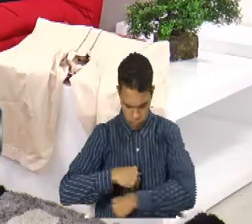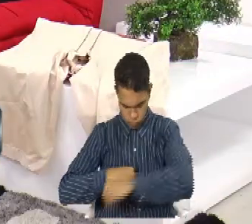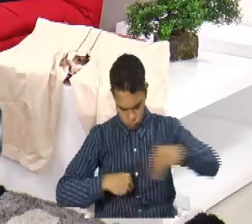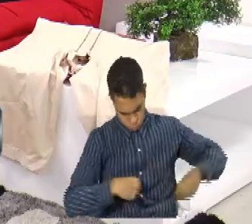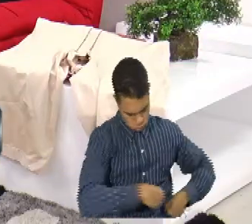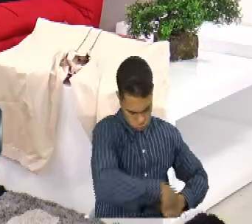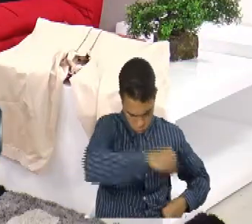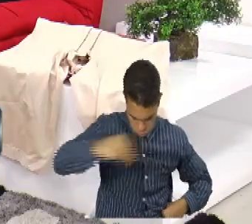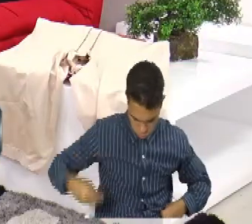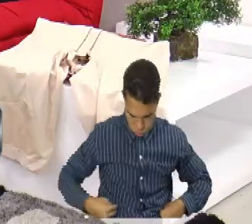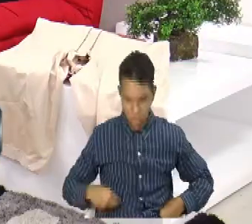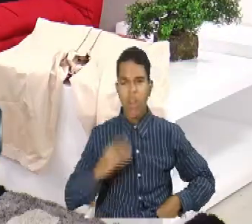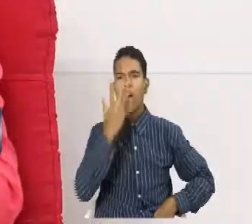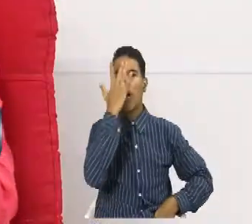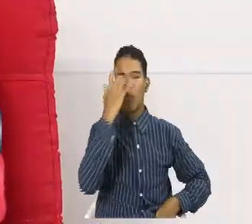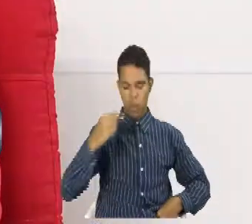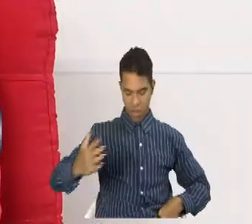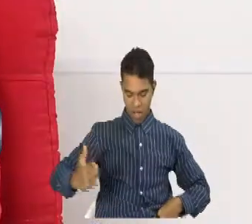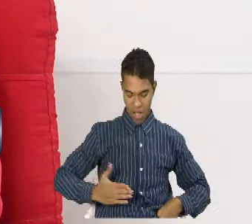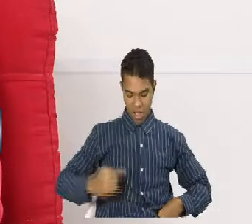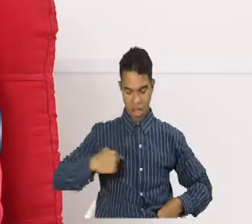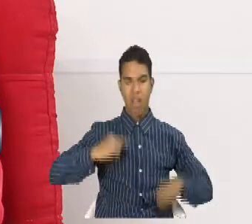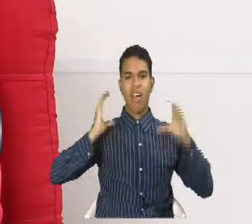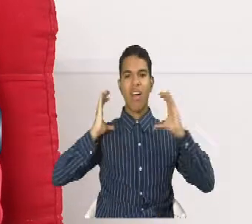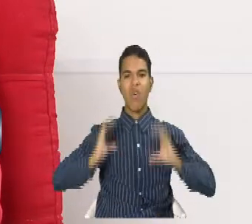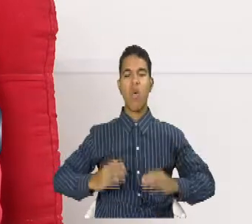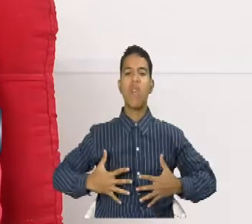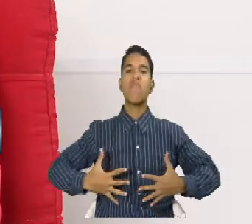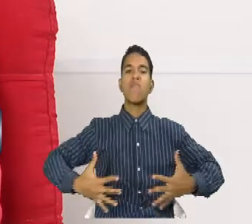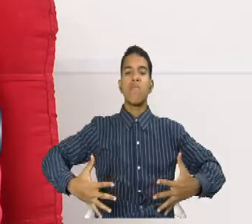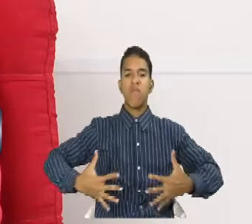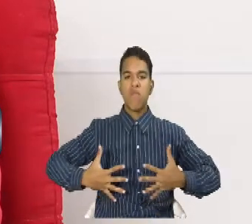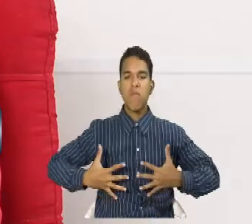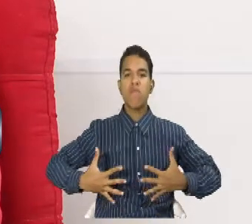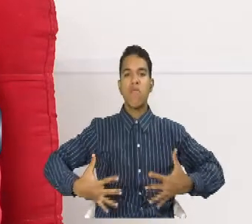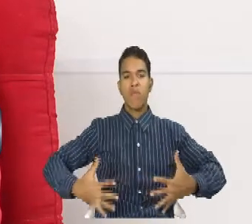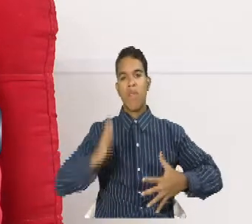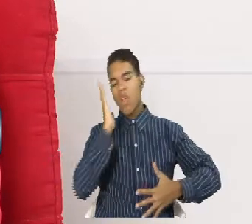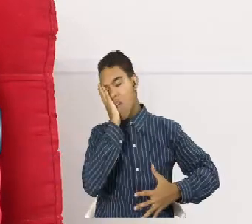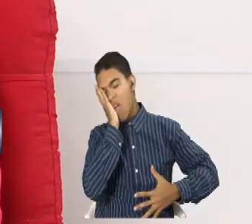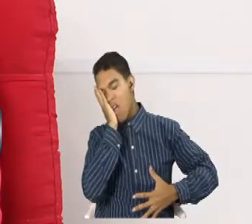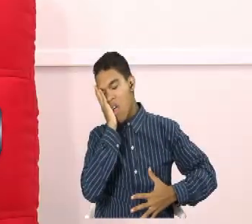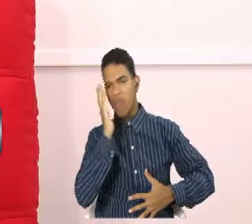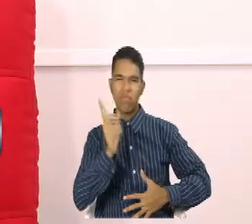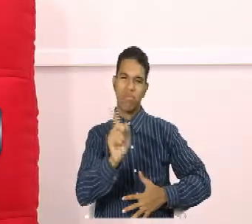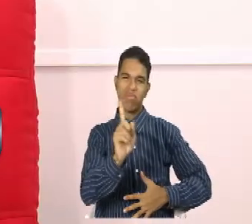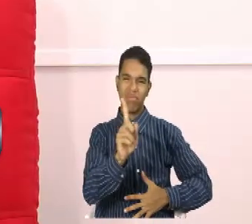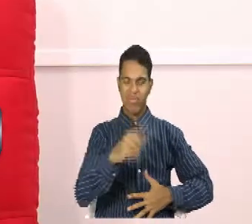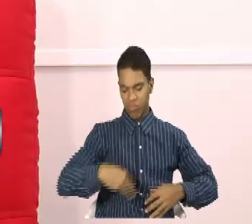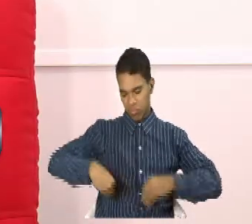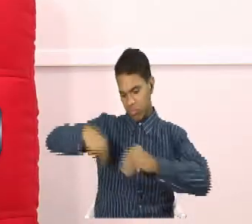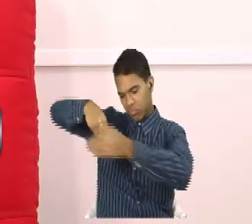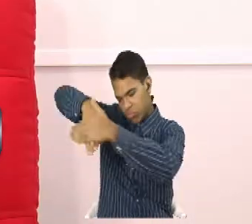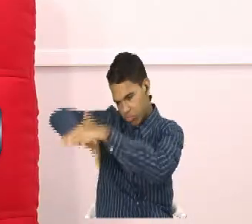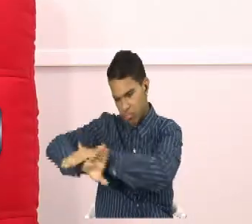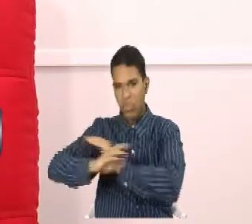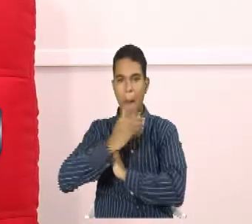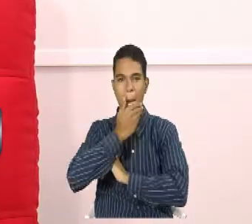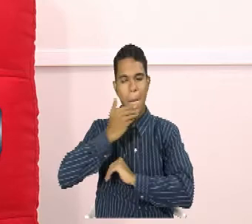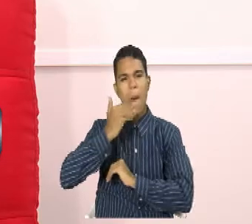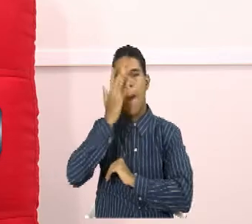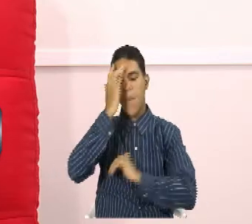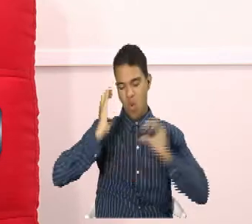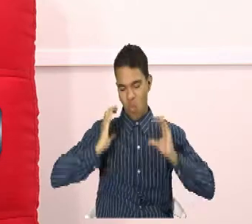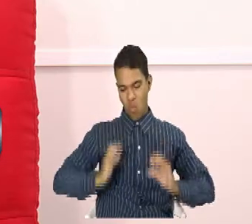respirar, el cuerpo necesita sentirse relajado para poder dormir. Entonces, bueno, y es válido, a veces necesitamos ayuditas de